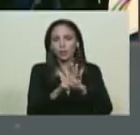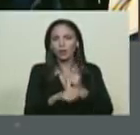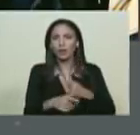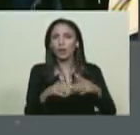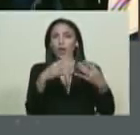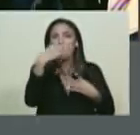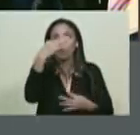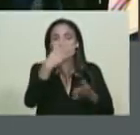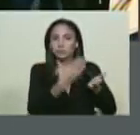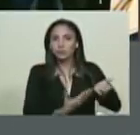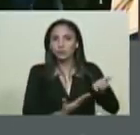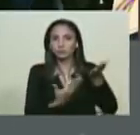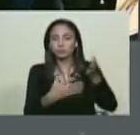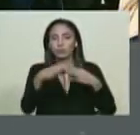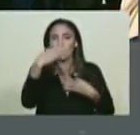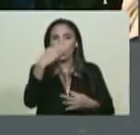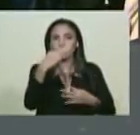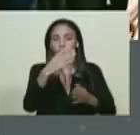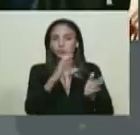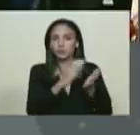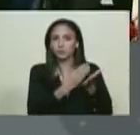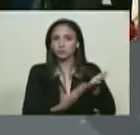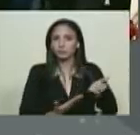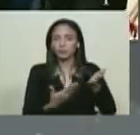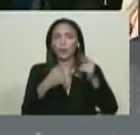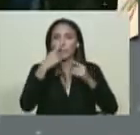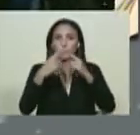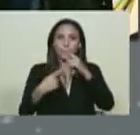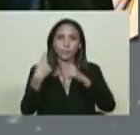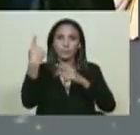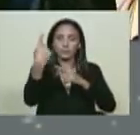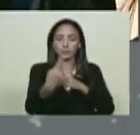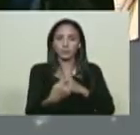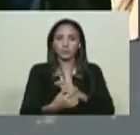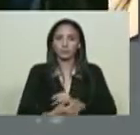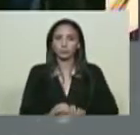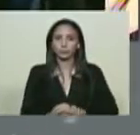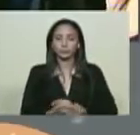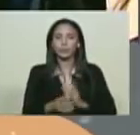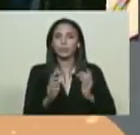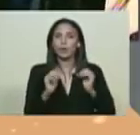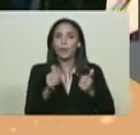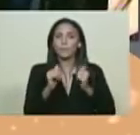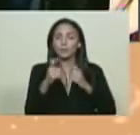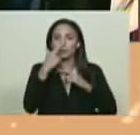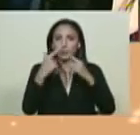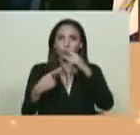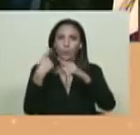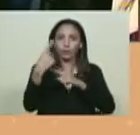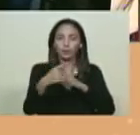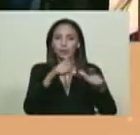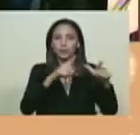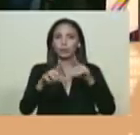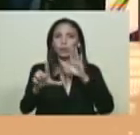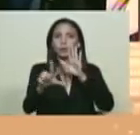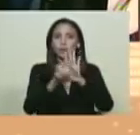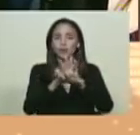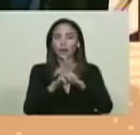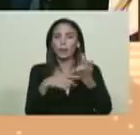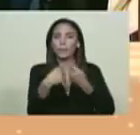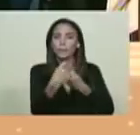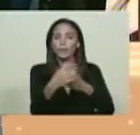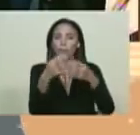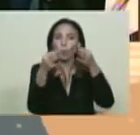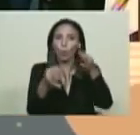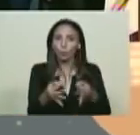Gaceta Oficial el día de mañana. A partir de mañana entra en vigencia la ley para